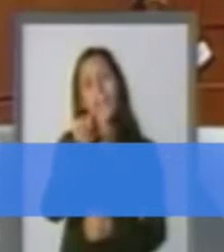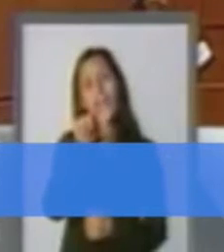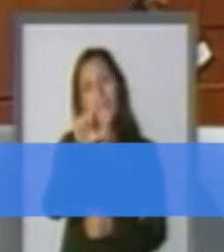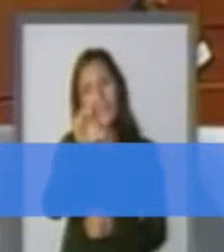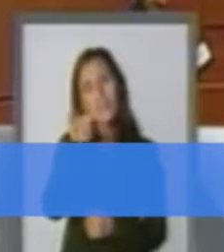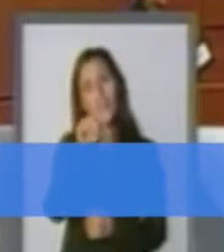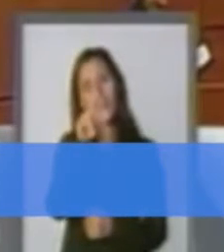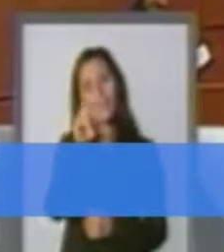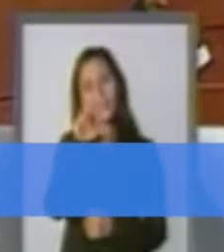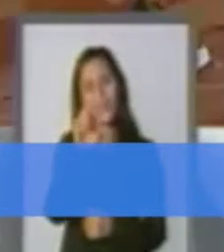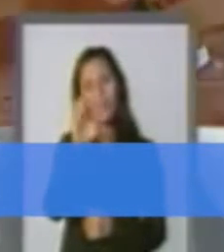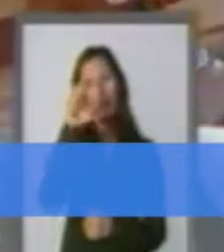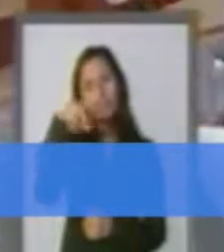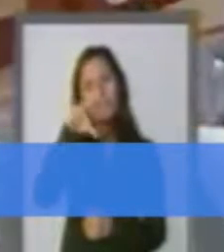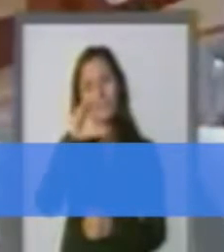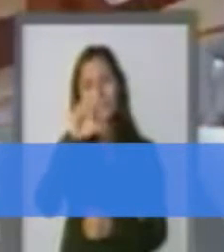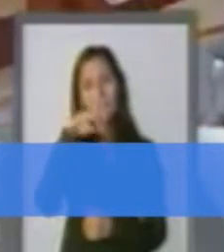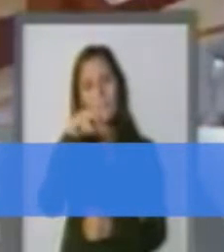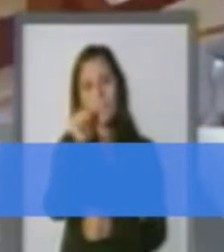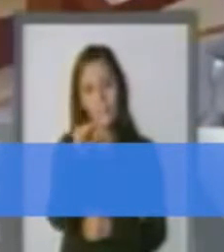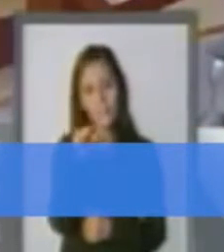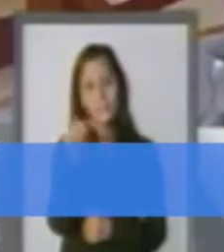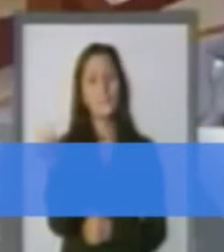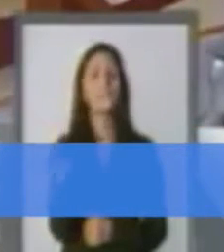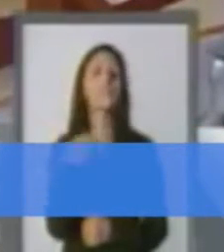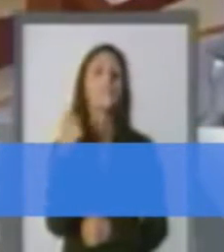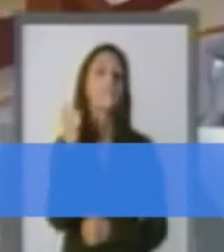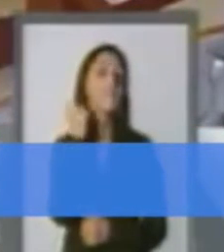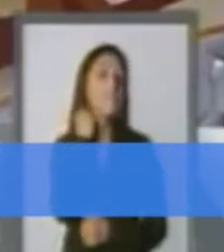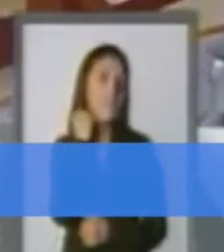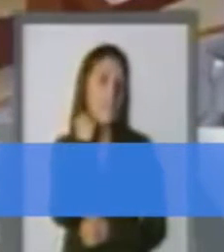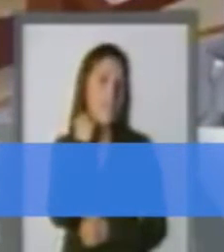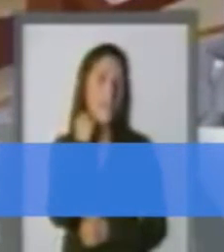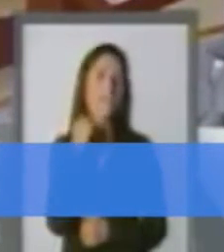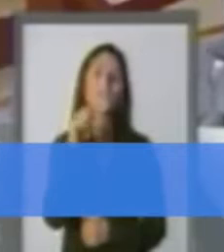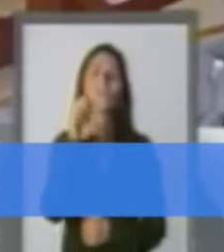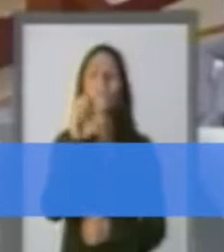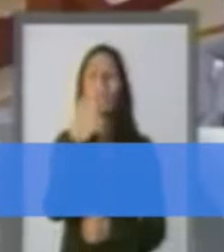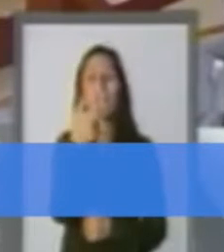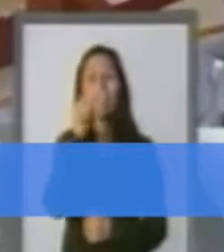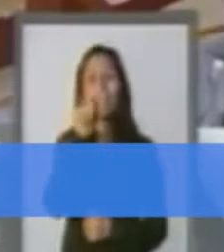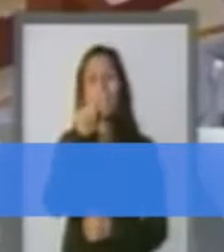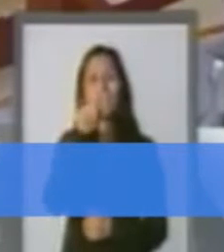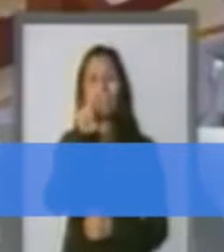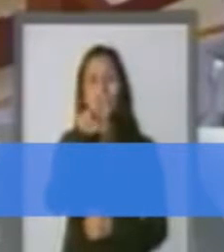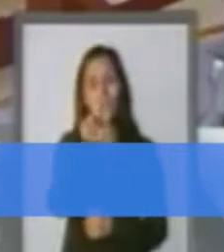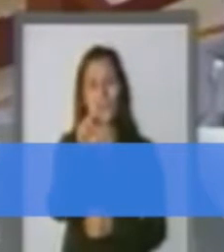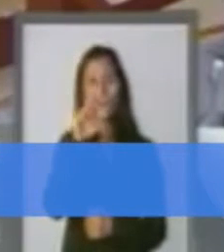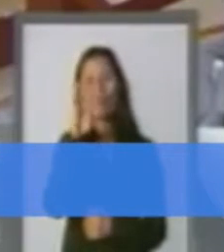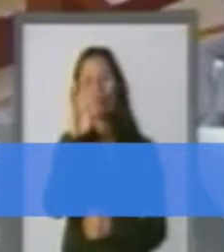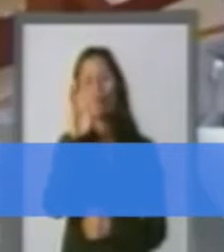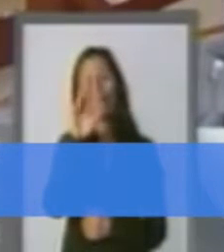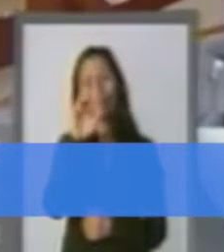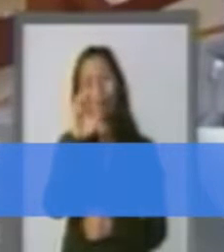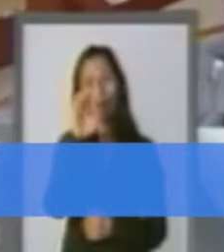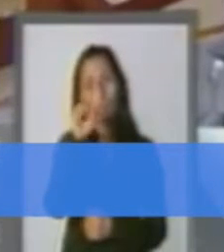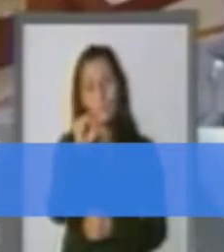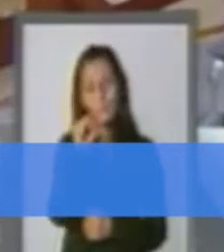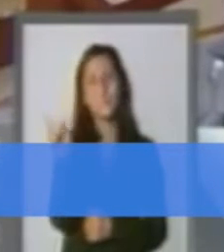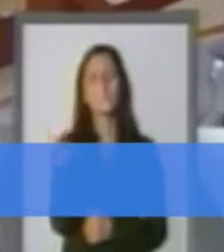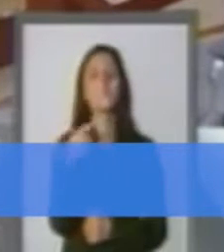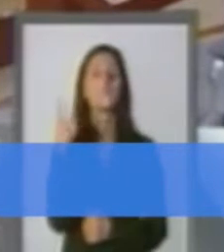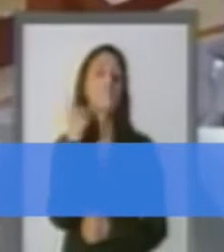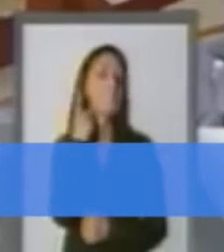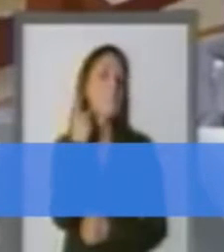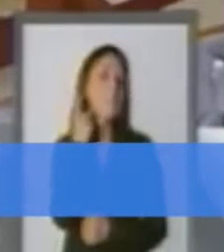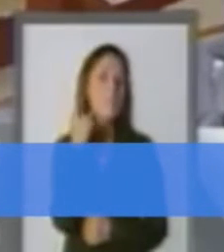de descarrilar este movimiento cívico, y que es una vil trampa y es una aberración jurídica y es un gran